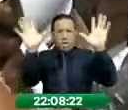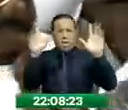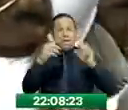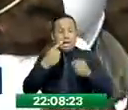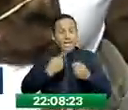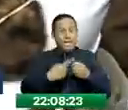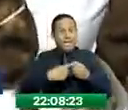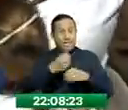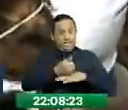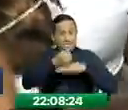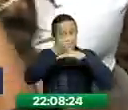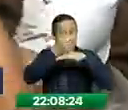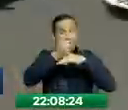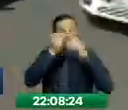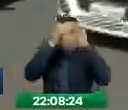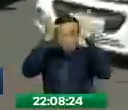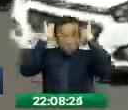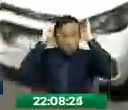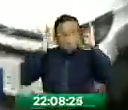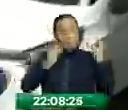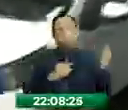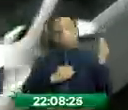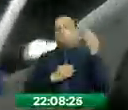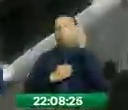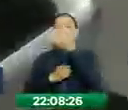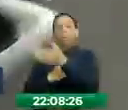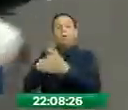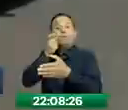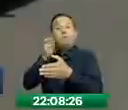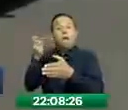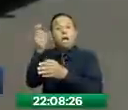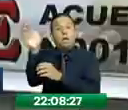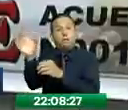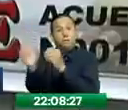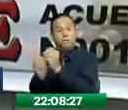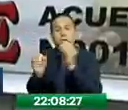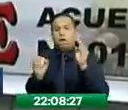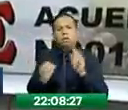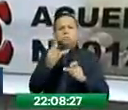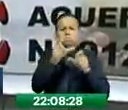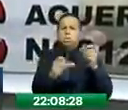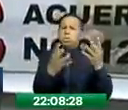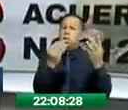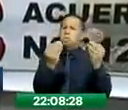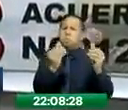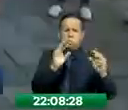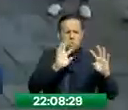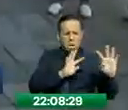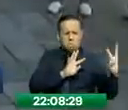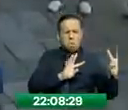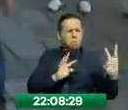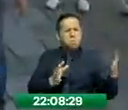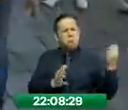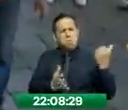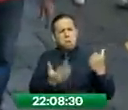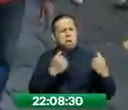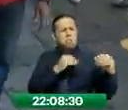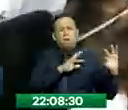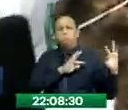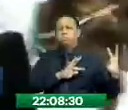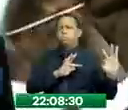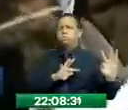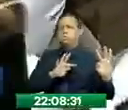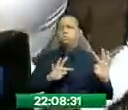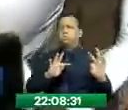jung a la fiscalía general cientos de simpatizantes de las ligas barriales comerciantes de mercados y dirigentes deportivos les